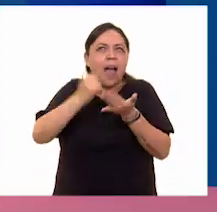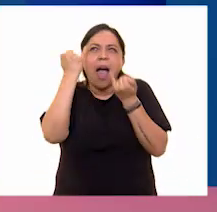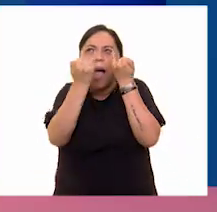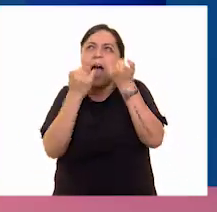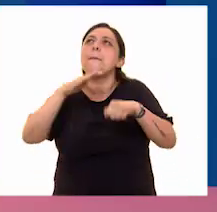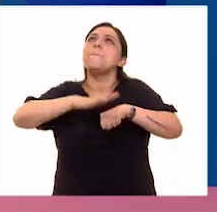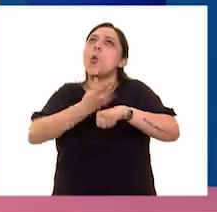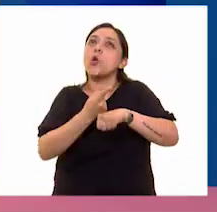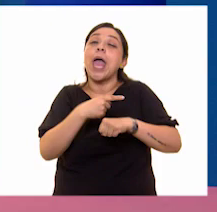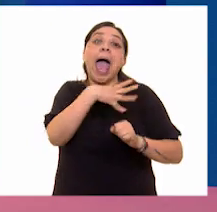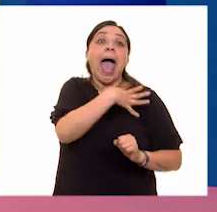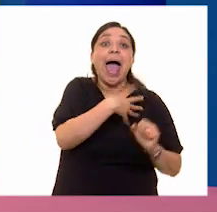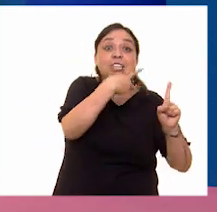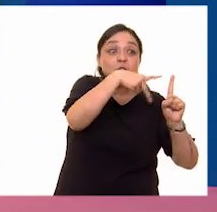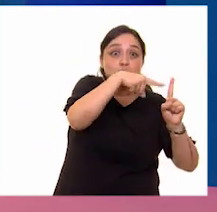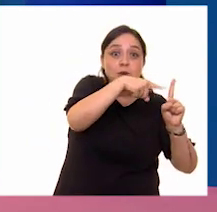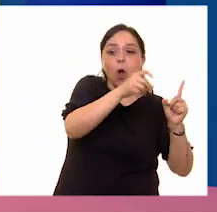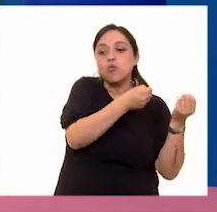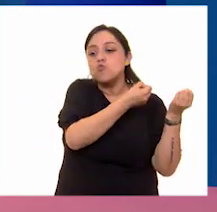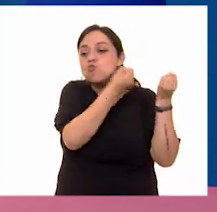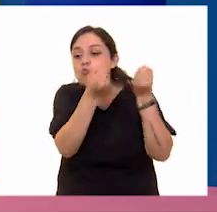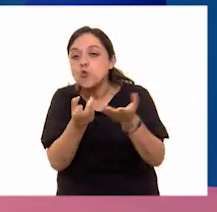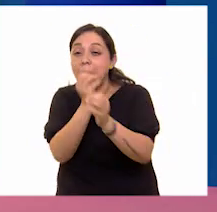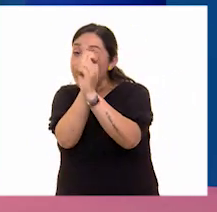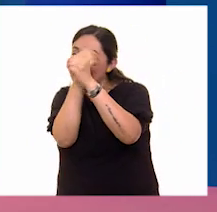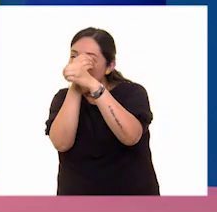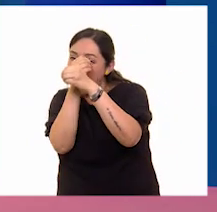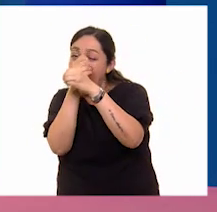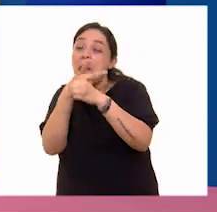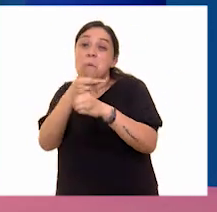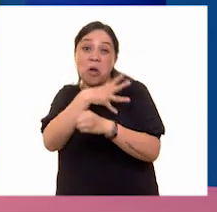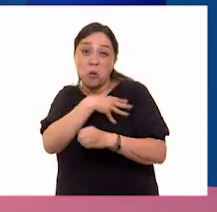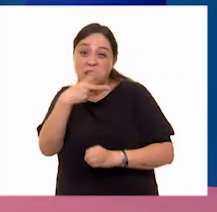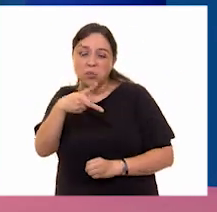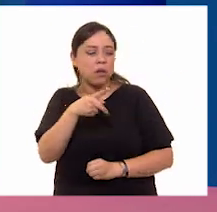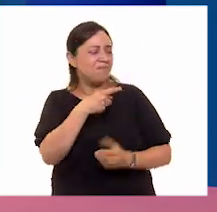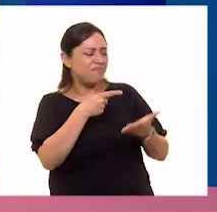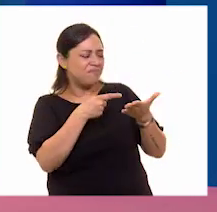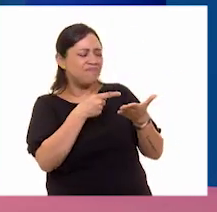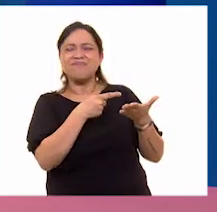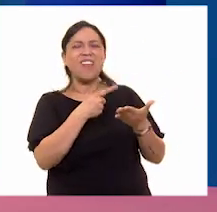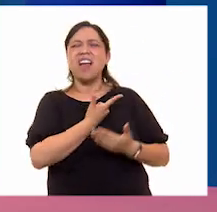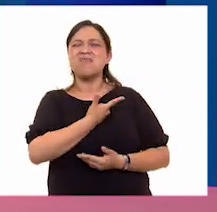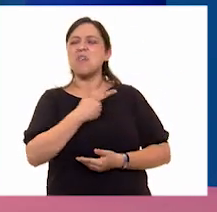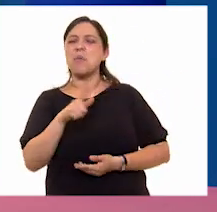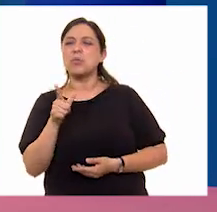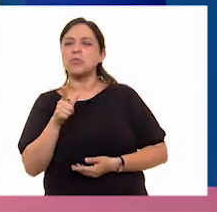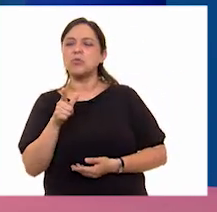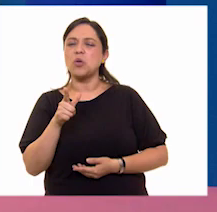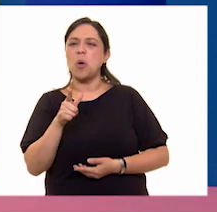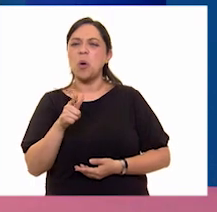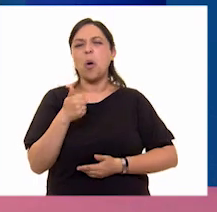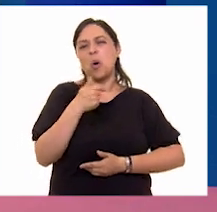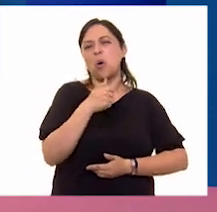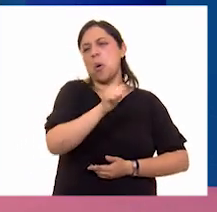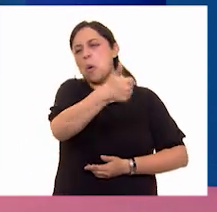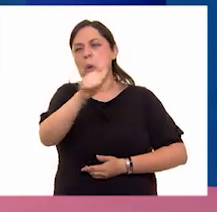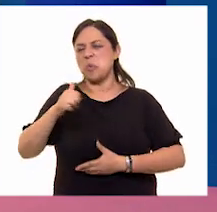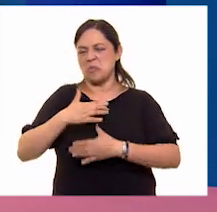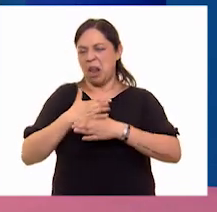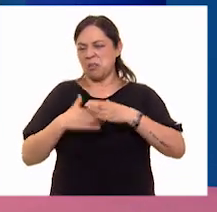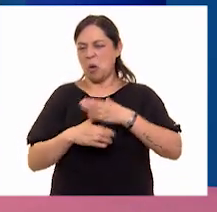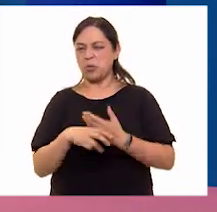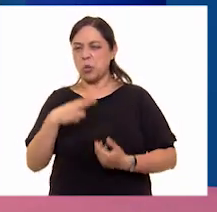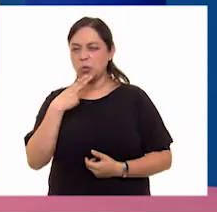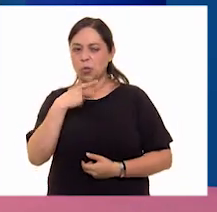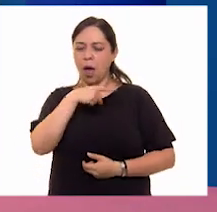hijo, ¿verdad? Sí. Pero a su hijo no le importó el telescopio y se puso a usarlo para otras cosas. Por eso se